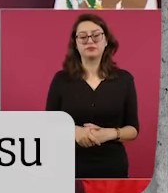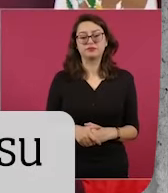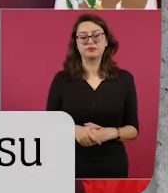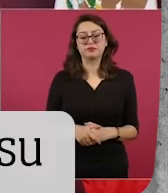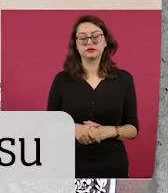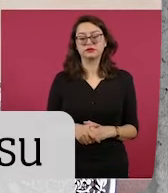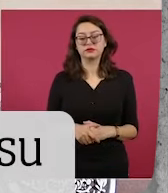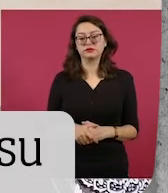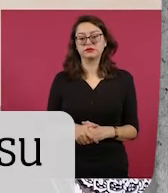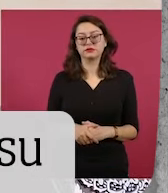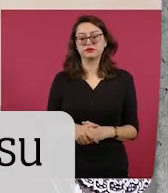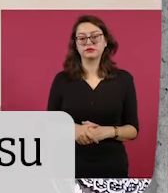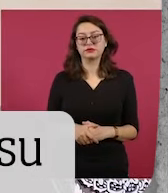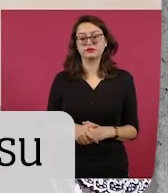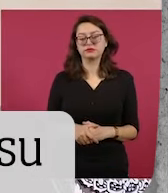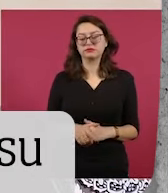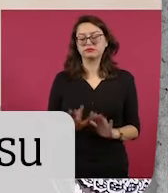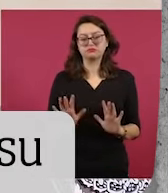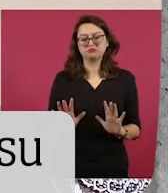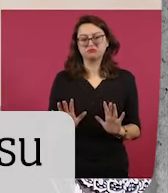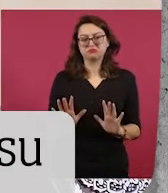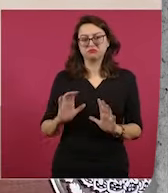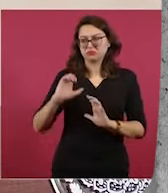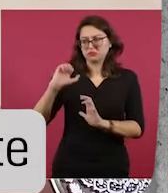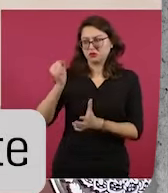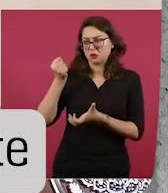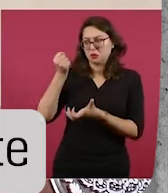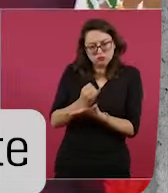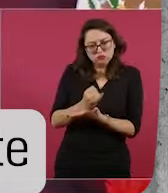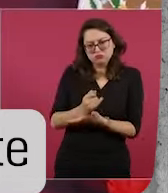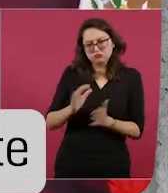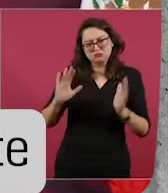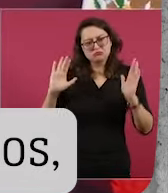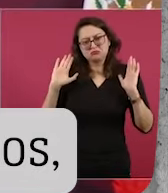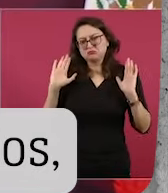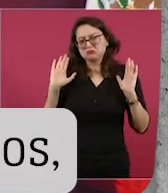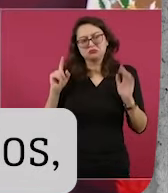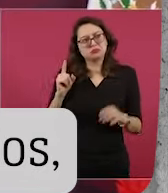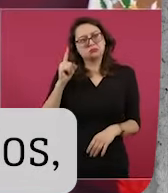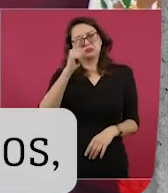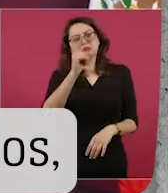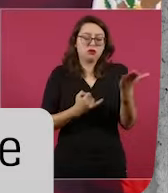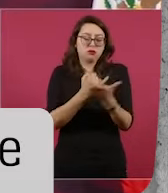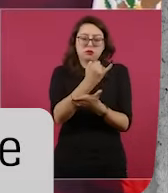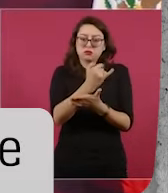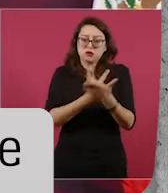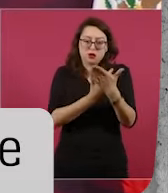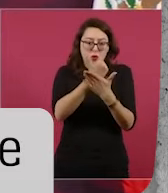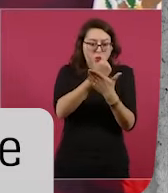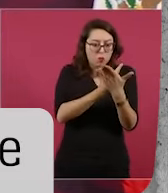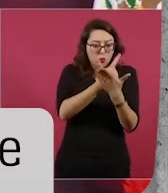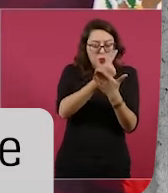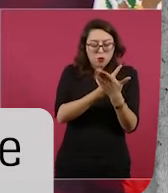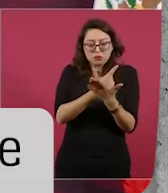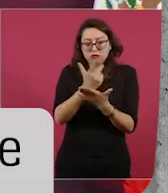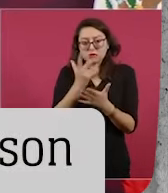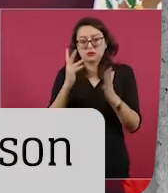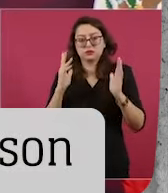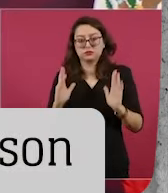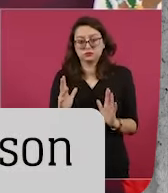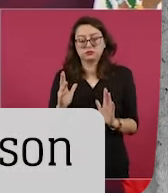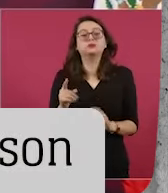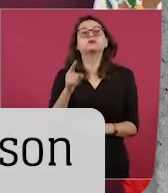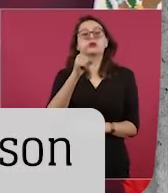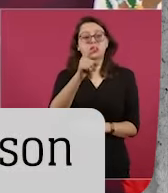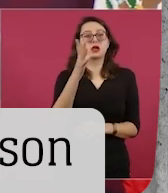nosotros no vamos a recortar su presupuesto. Va a ser seguramente la Cámara de Diputados, porque la Cámara de Diputados sí